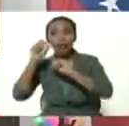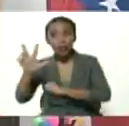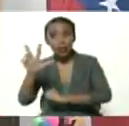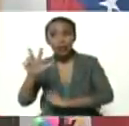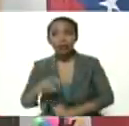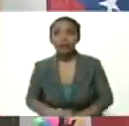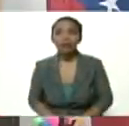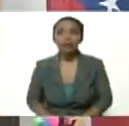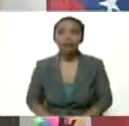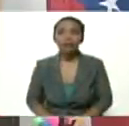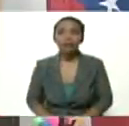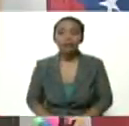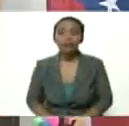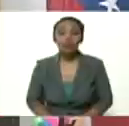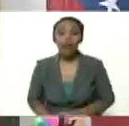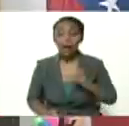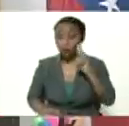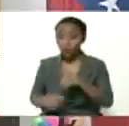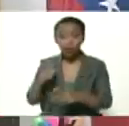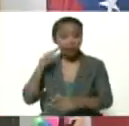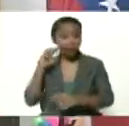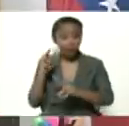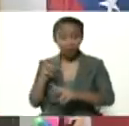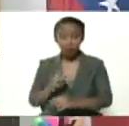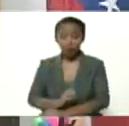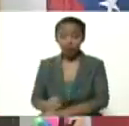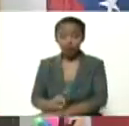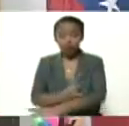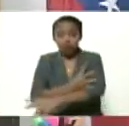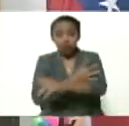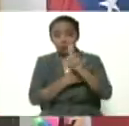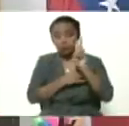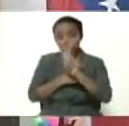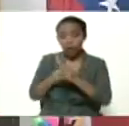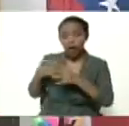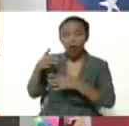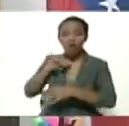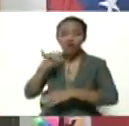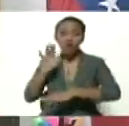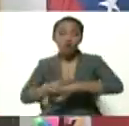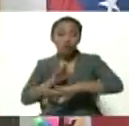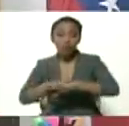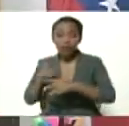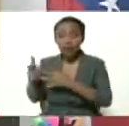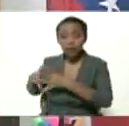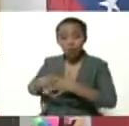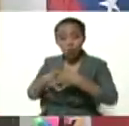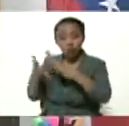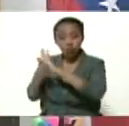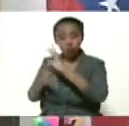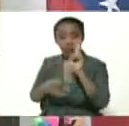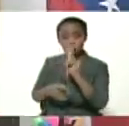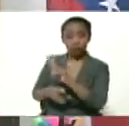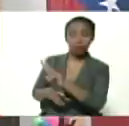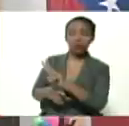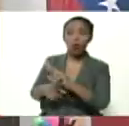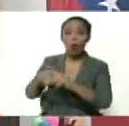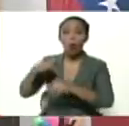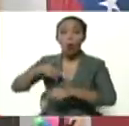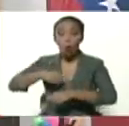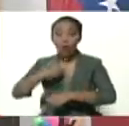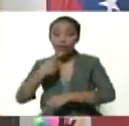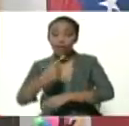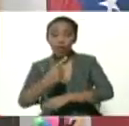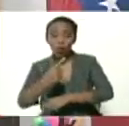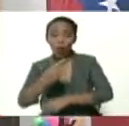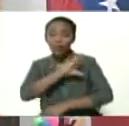Realmente es pavoroso ver las noticias de Estados Unidos. Es pavoroso, de verdad. Dijo hoy el director de la